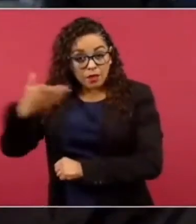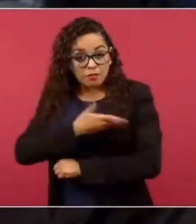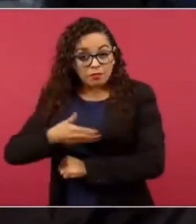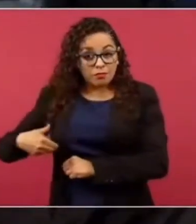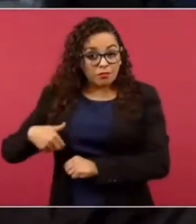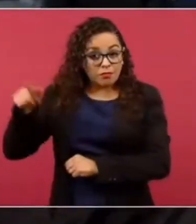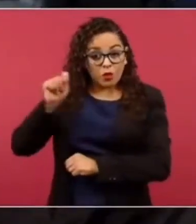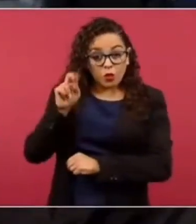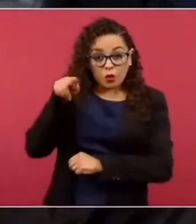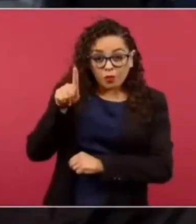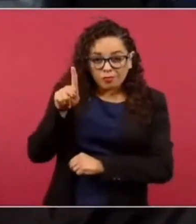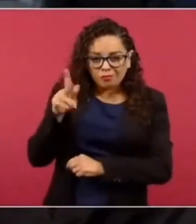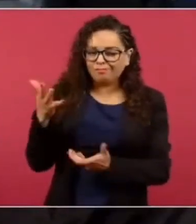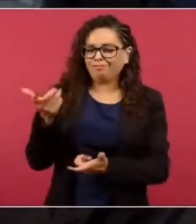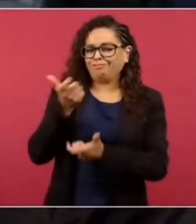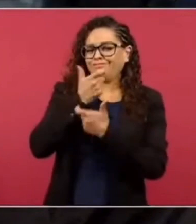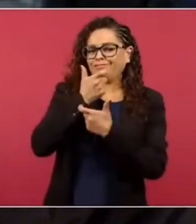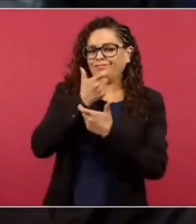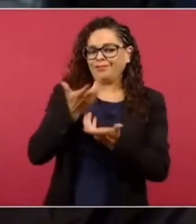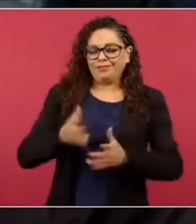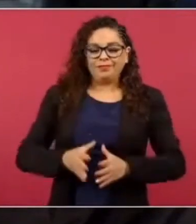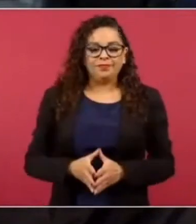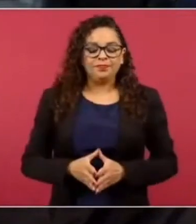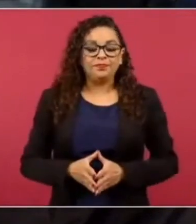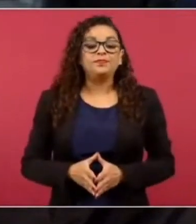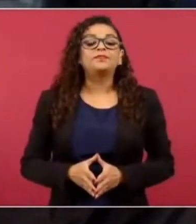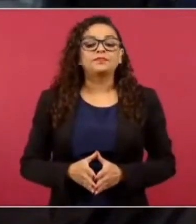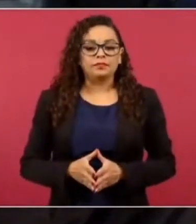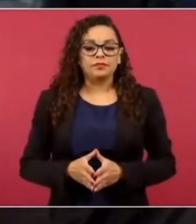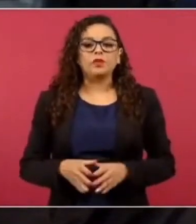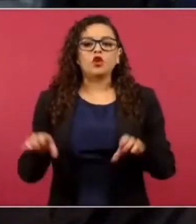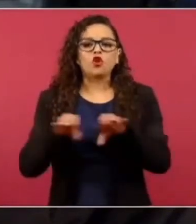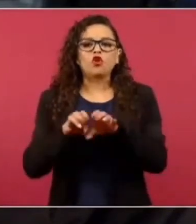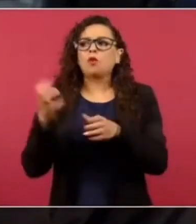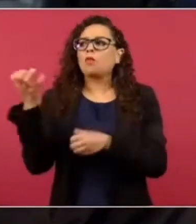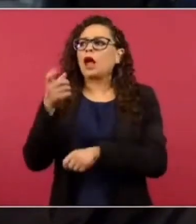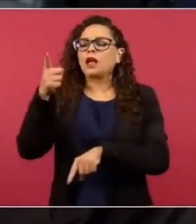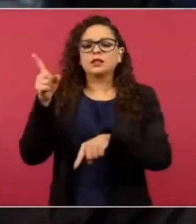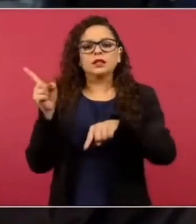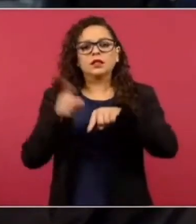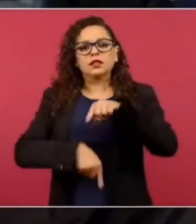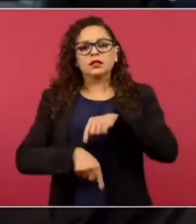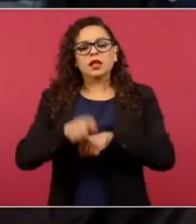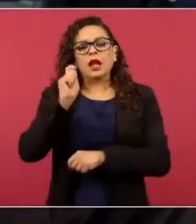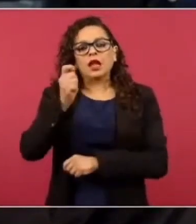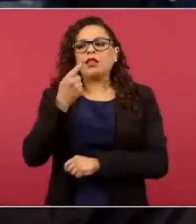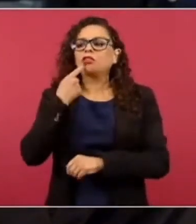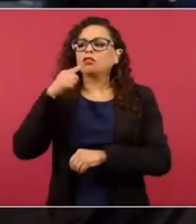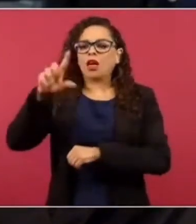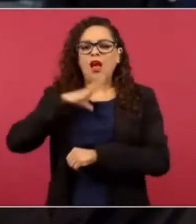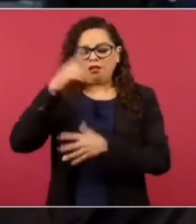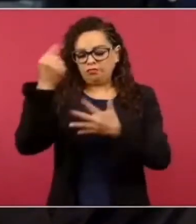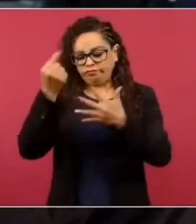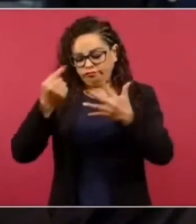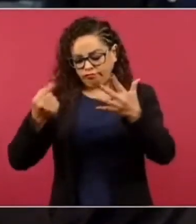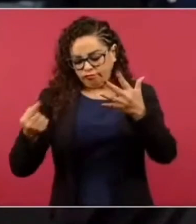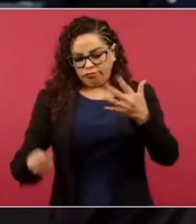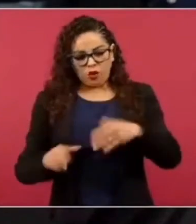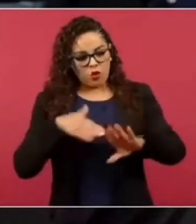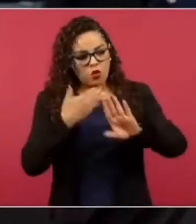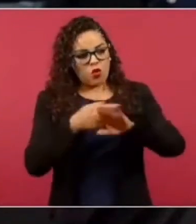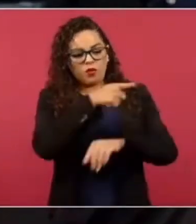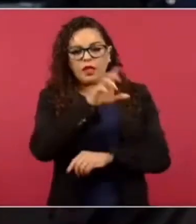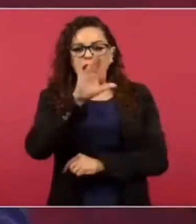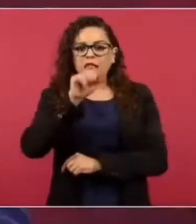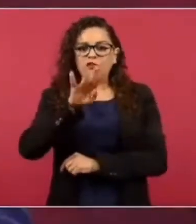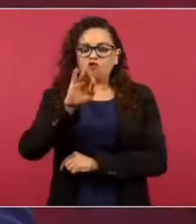utilizó para pedir que se desistieran los cargos que se tenían contra Cienfuegos? ¿No fue un asunto diplomático y político que estuviera por